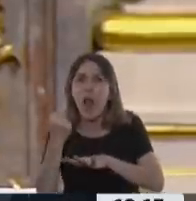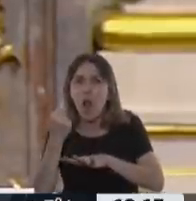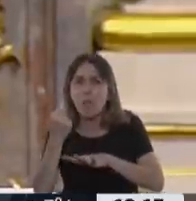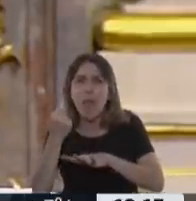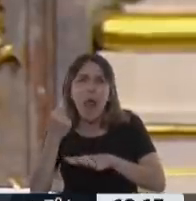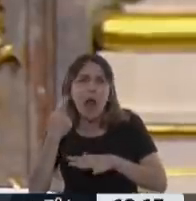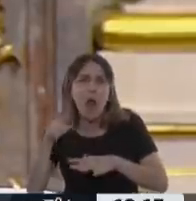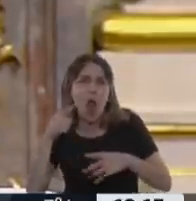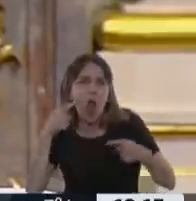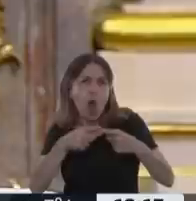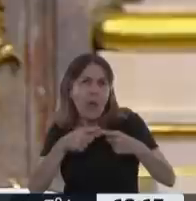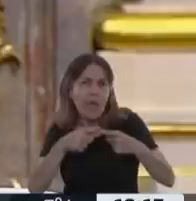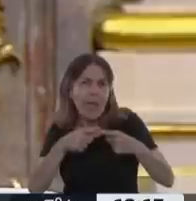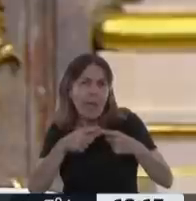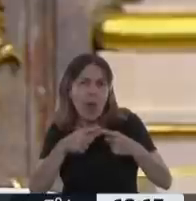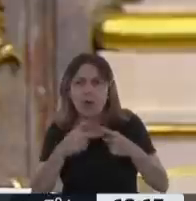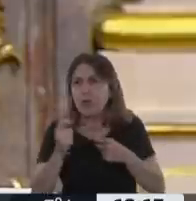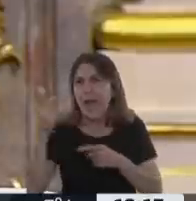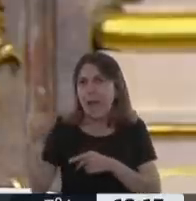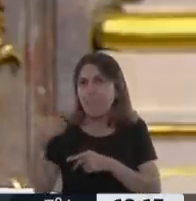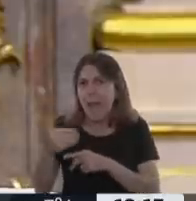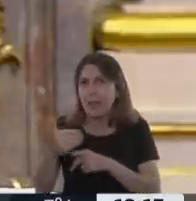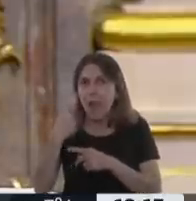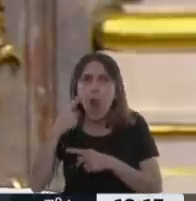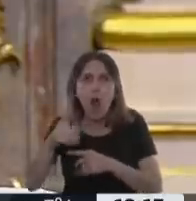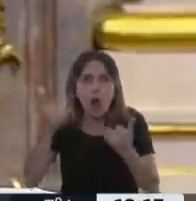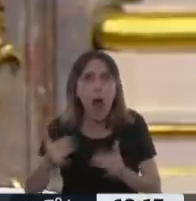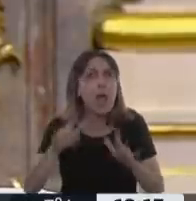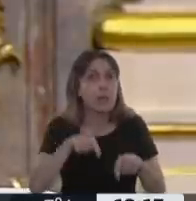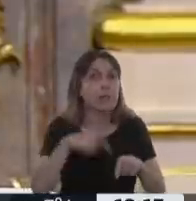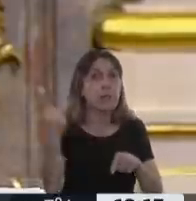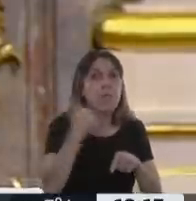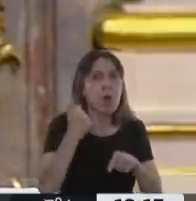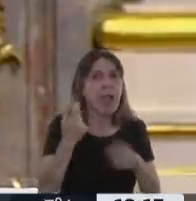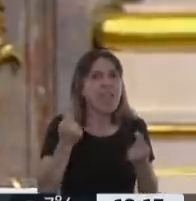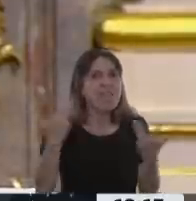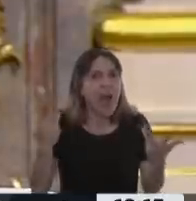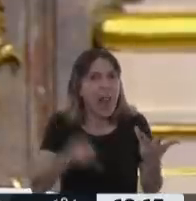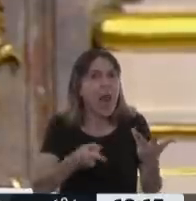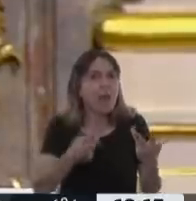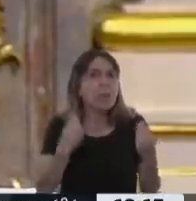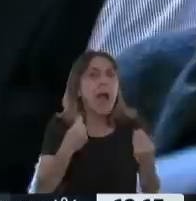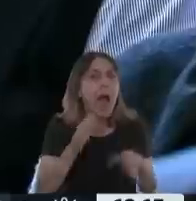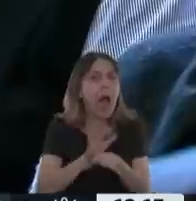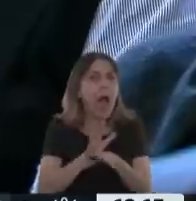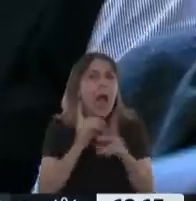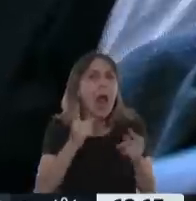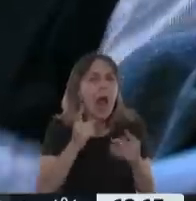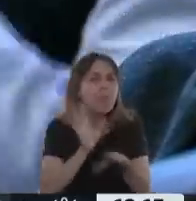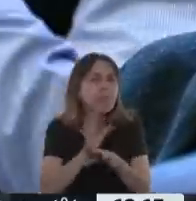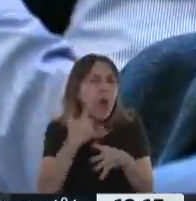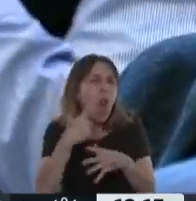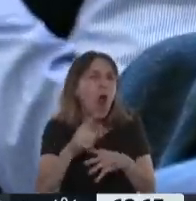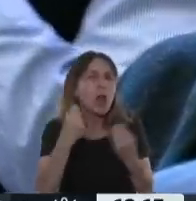con lo que se había planeado y esto es algo importante y de mucho valor para la estabilidad y para